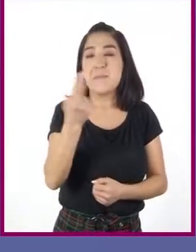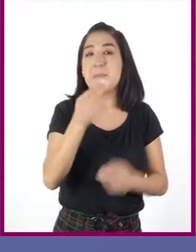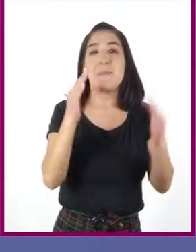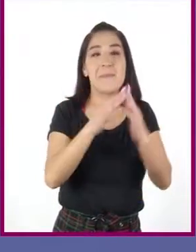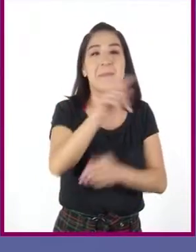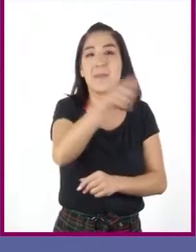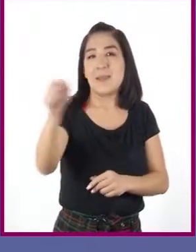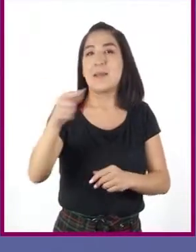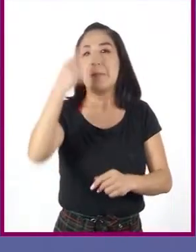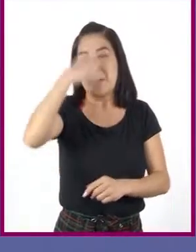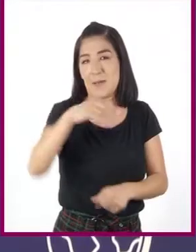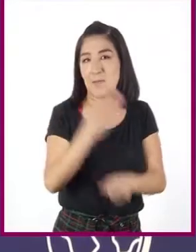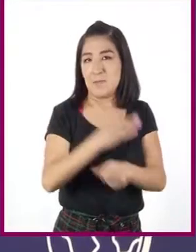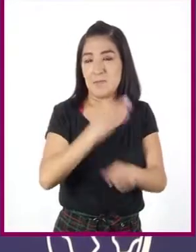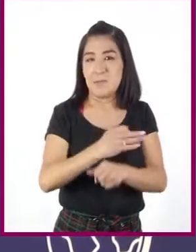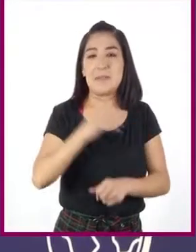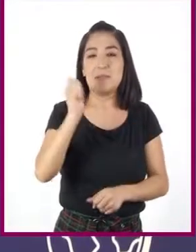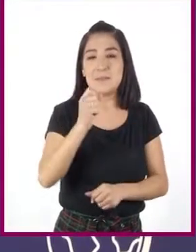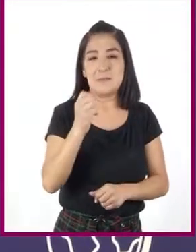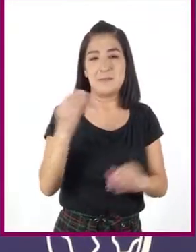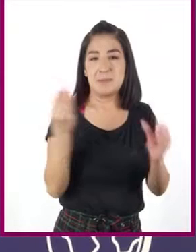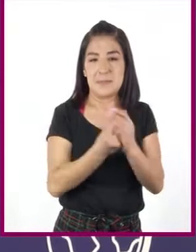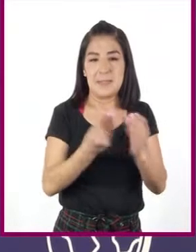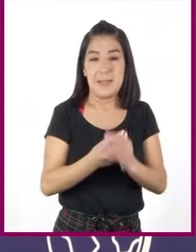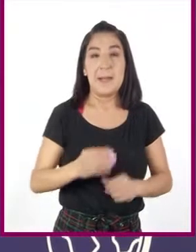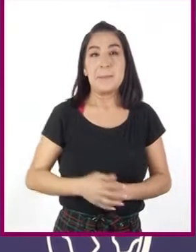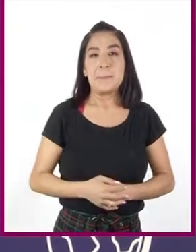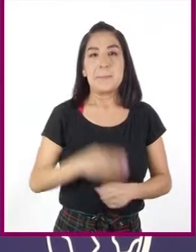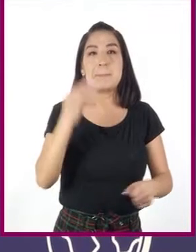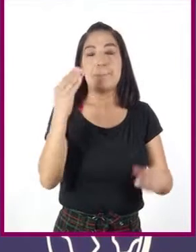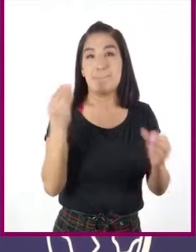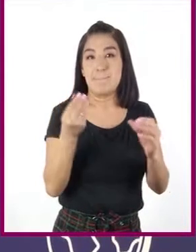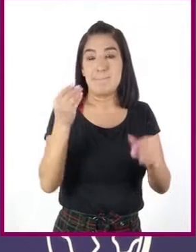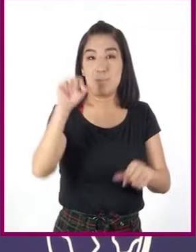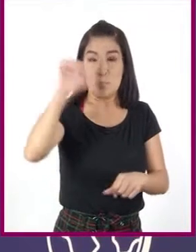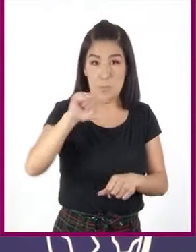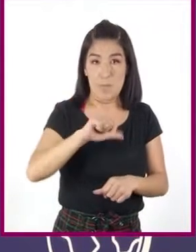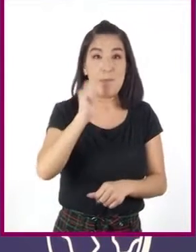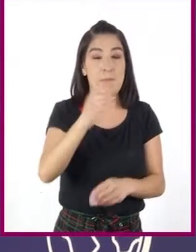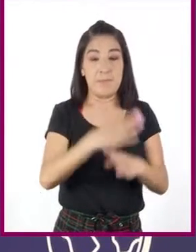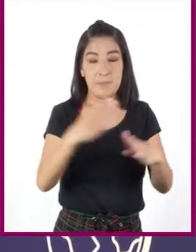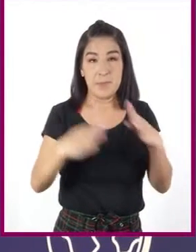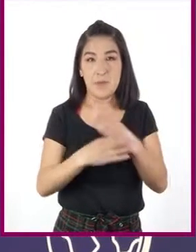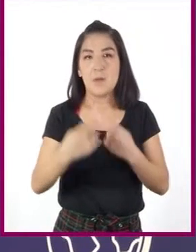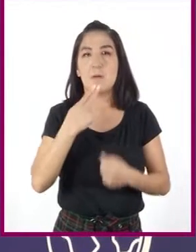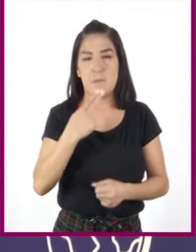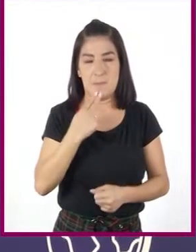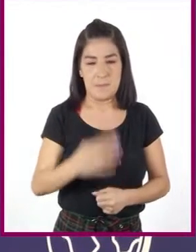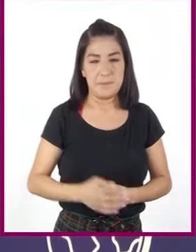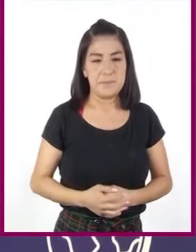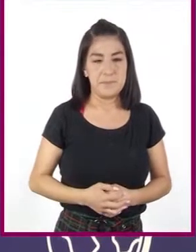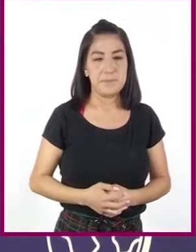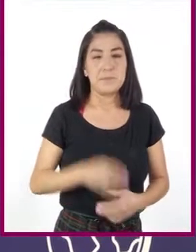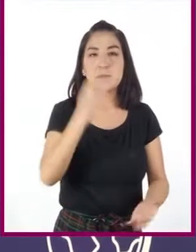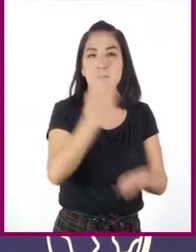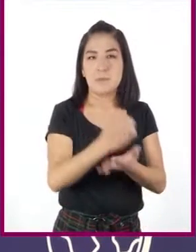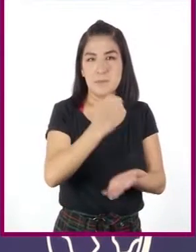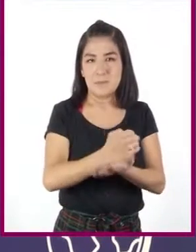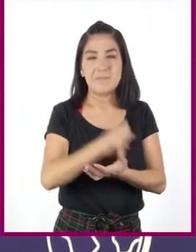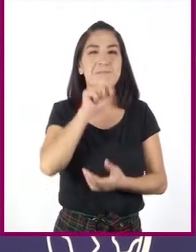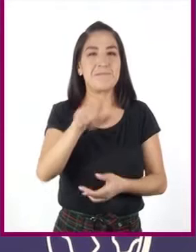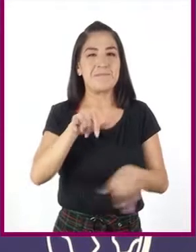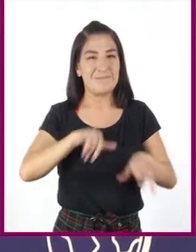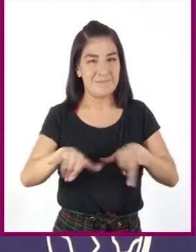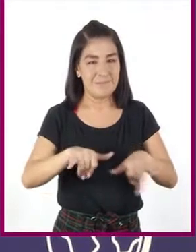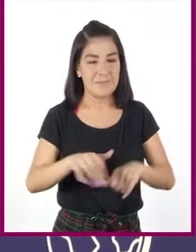las alumnas y alumnos en esta sesión? Los materiales que vamos a utilizar en esta sesión son los siguientes: cuaderno de notas de la